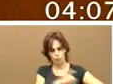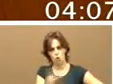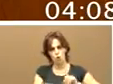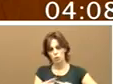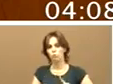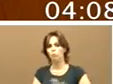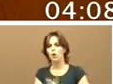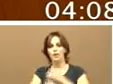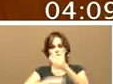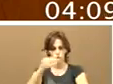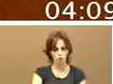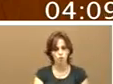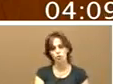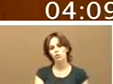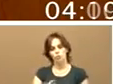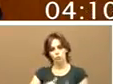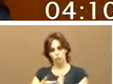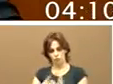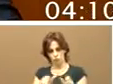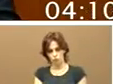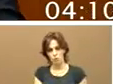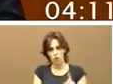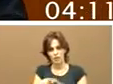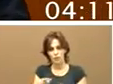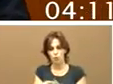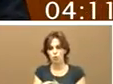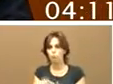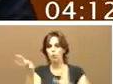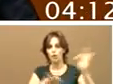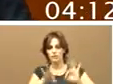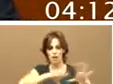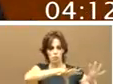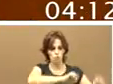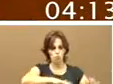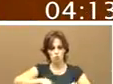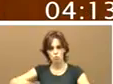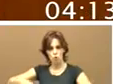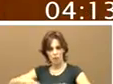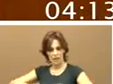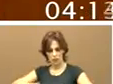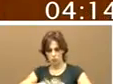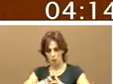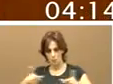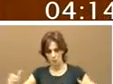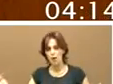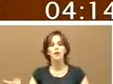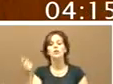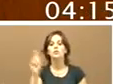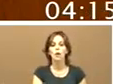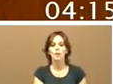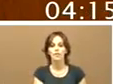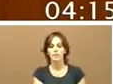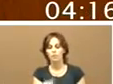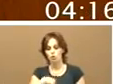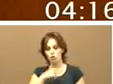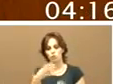progresar una buena fórmula para aumentar nuestra cota de mercado de los pequeños comerciantes para ello debemos estar